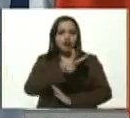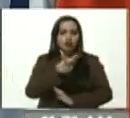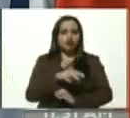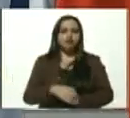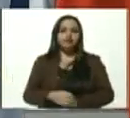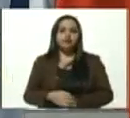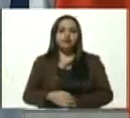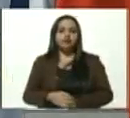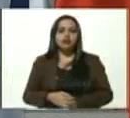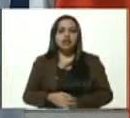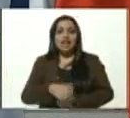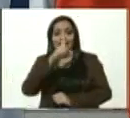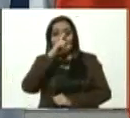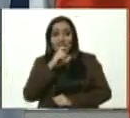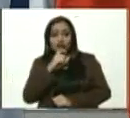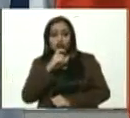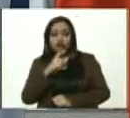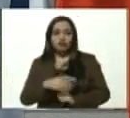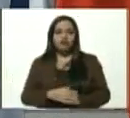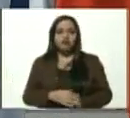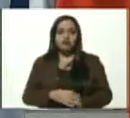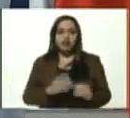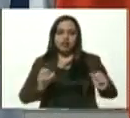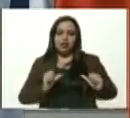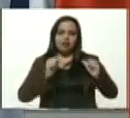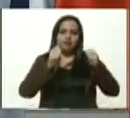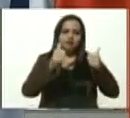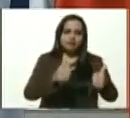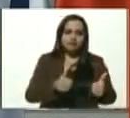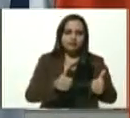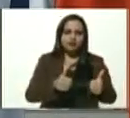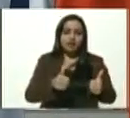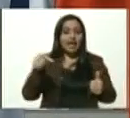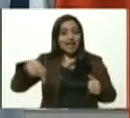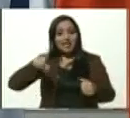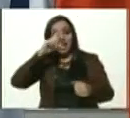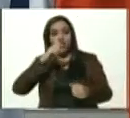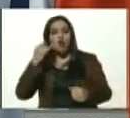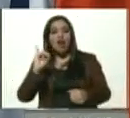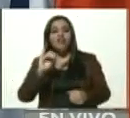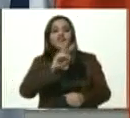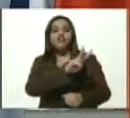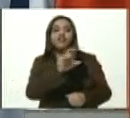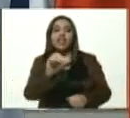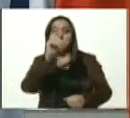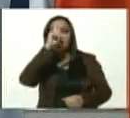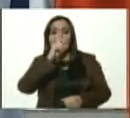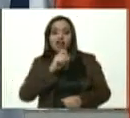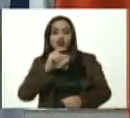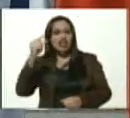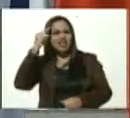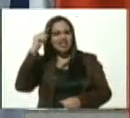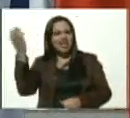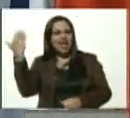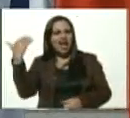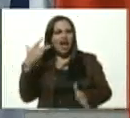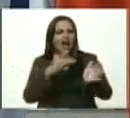año entrante se cumplirán 20 años de esa aciaga fecha, pero que tuvo una